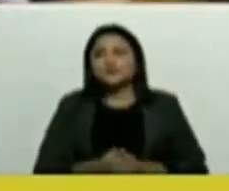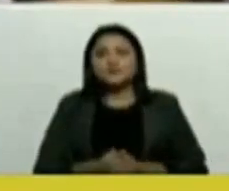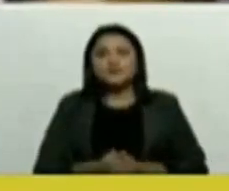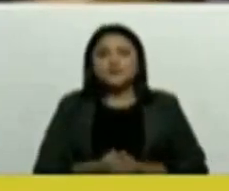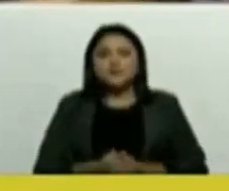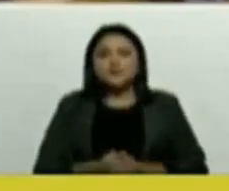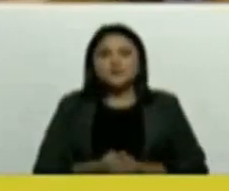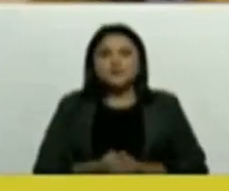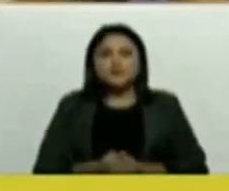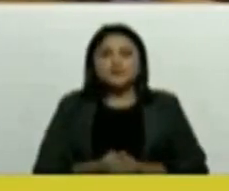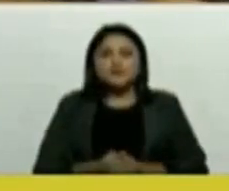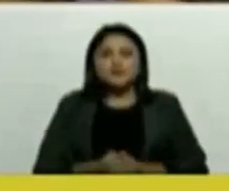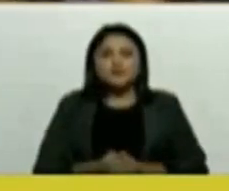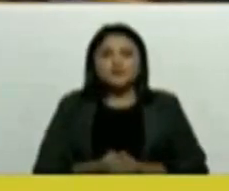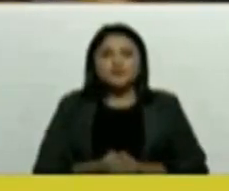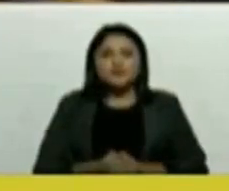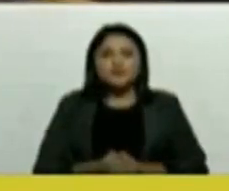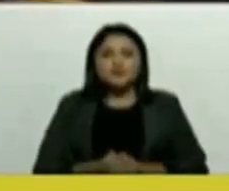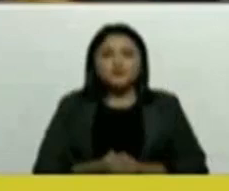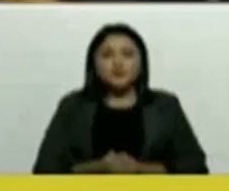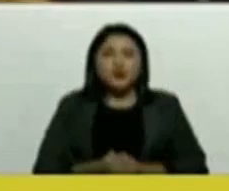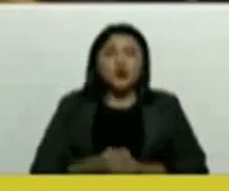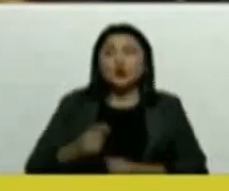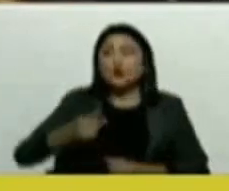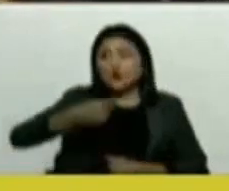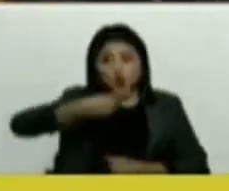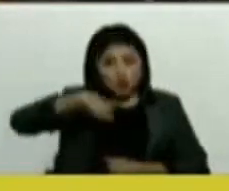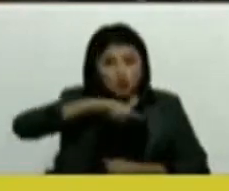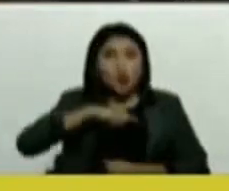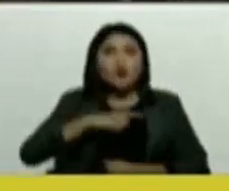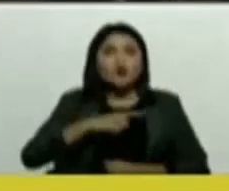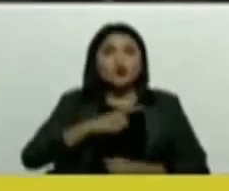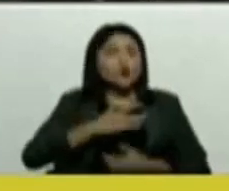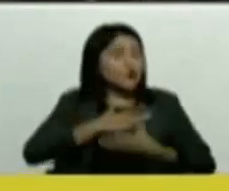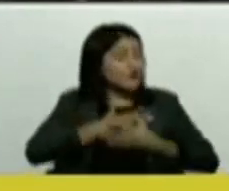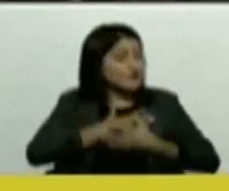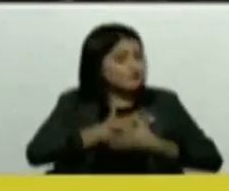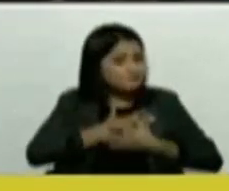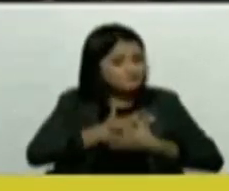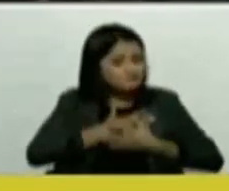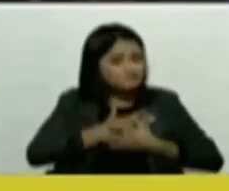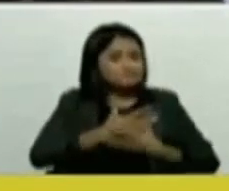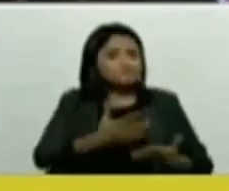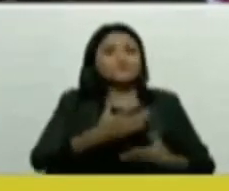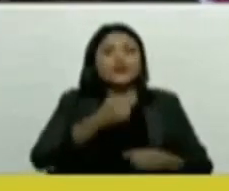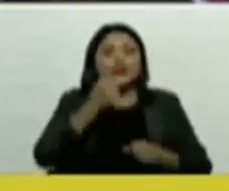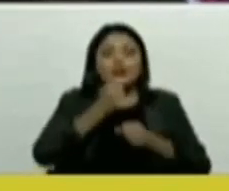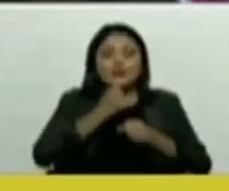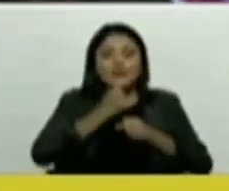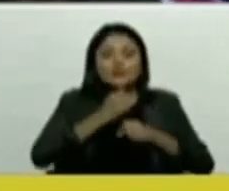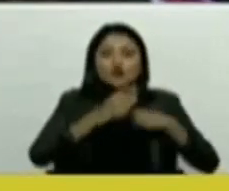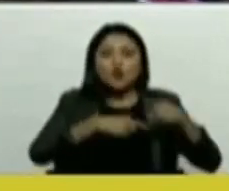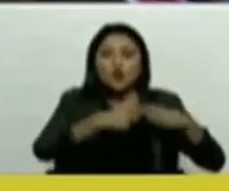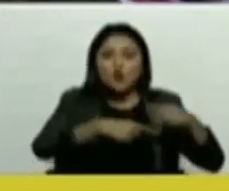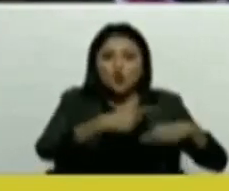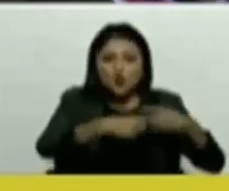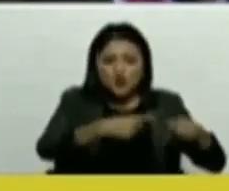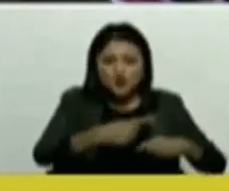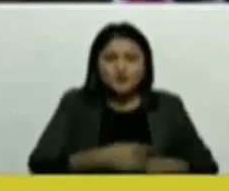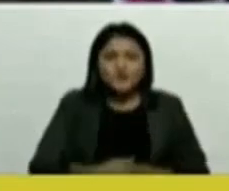about our daily work, a medida que nosotros nos dedicamos a nuestras tareas